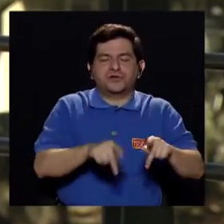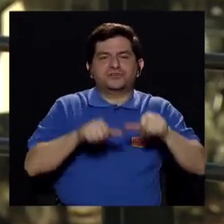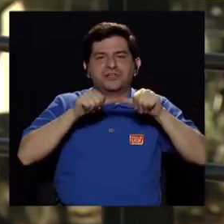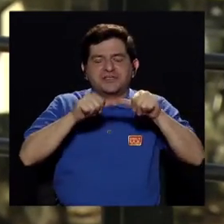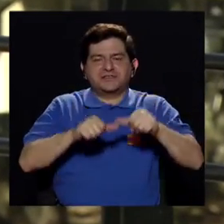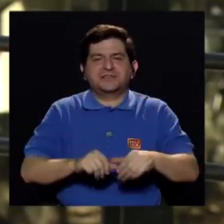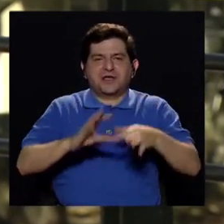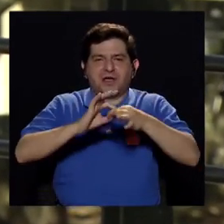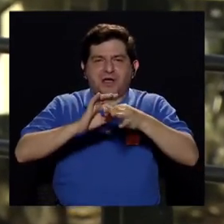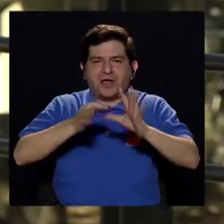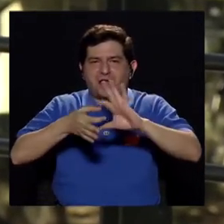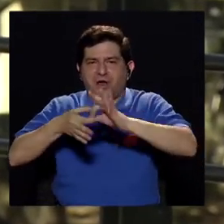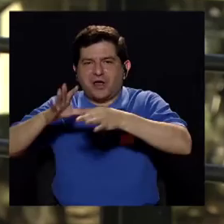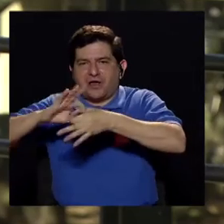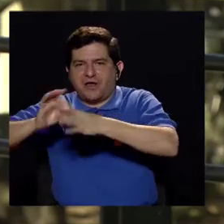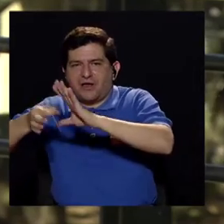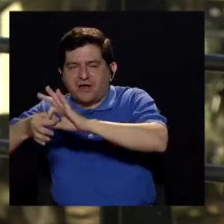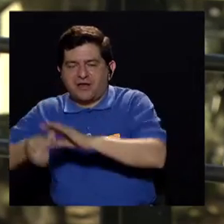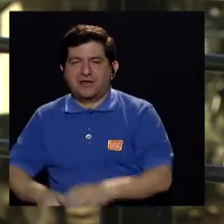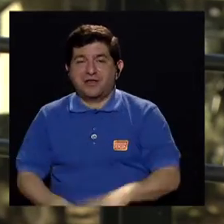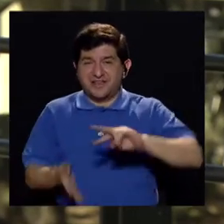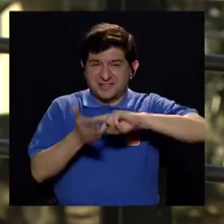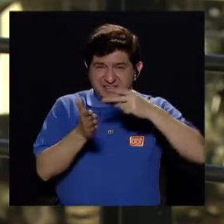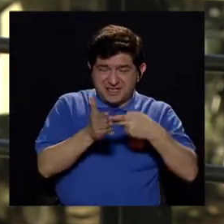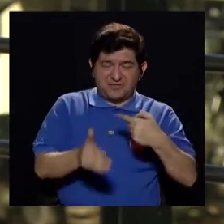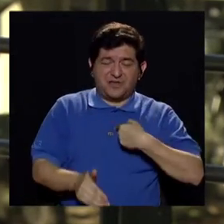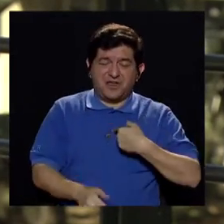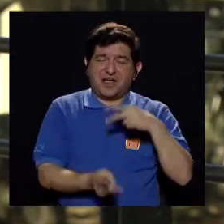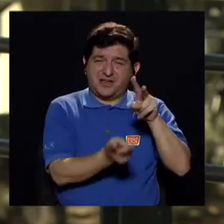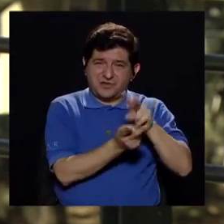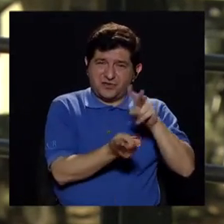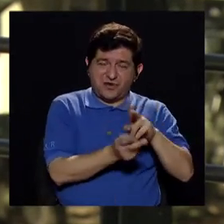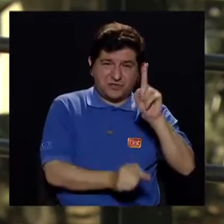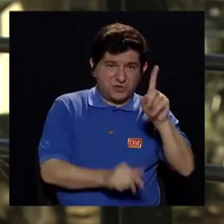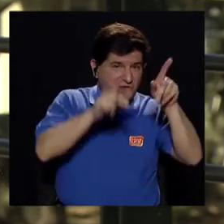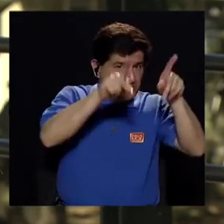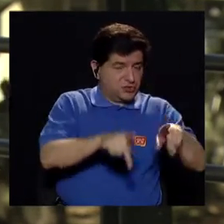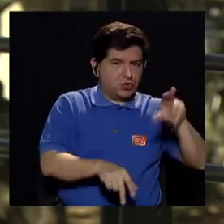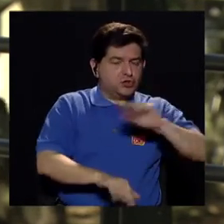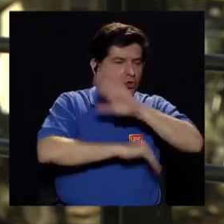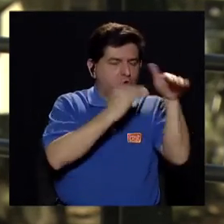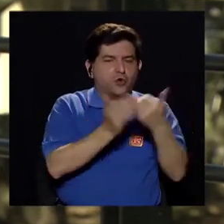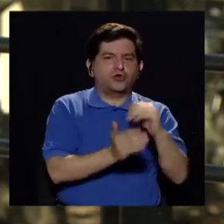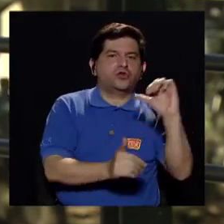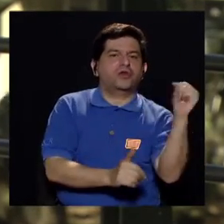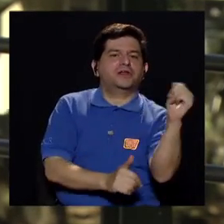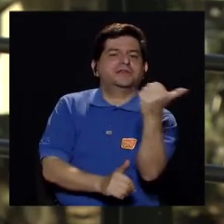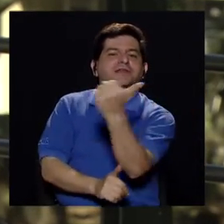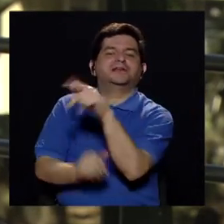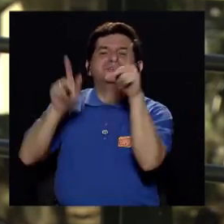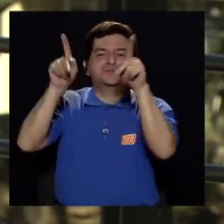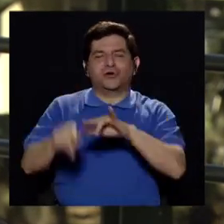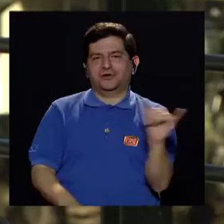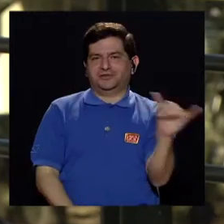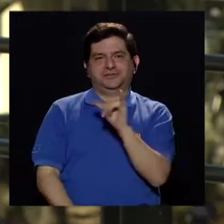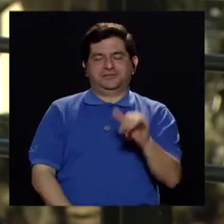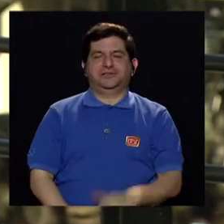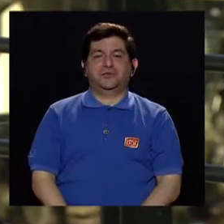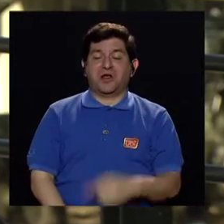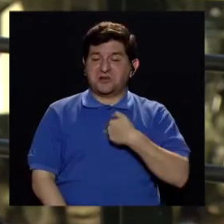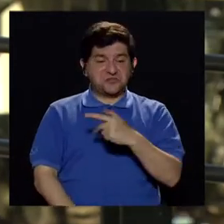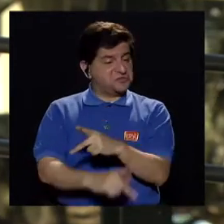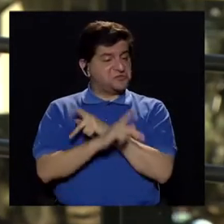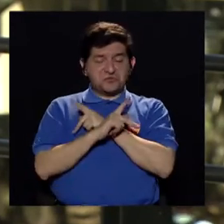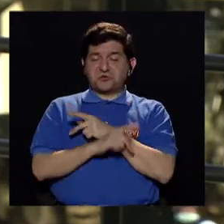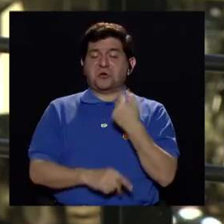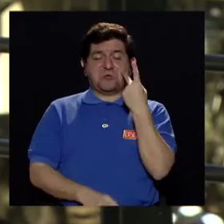la cadena. Entonces realmente no solo estoy teniendo relaciones con Juan, estoy teniendo relaciones con todas las otras personas. Entonces al final no me protegí porque